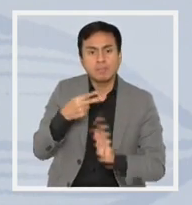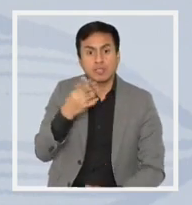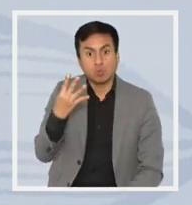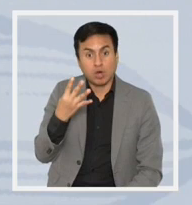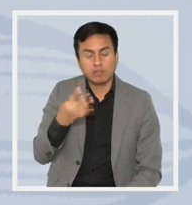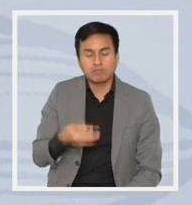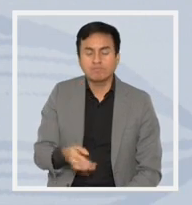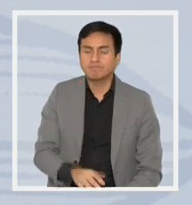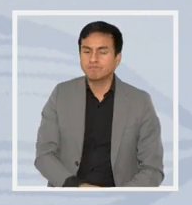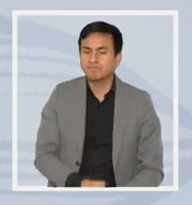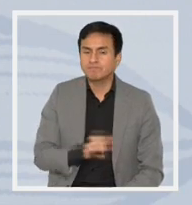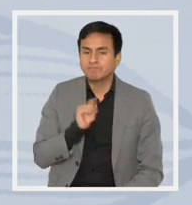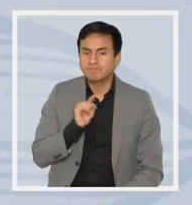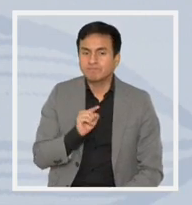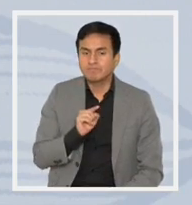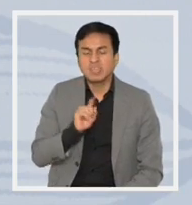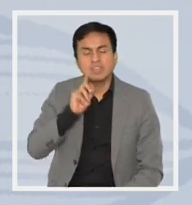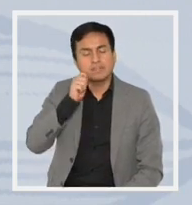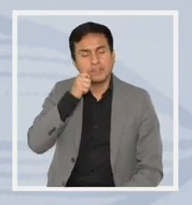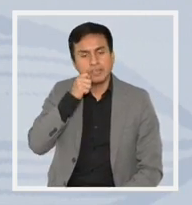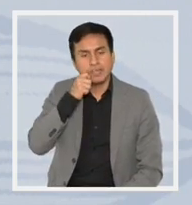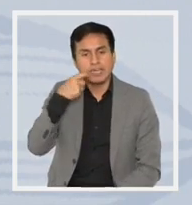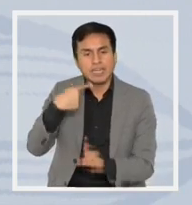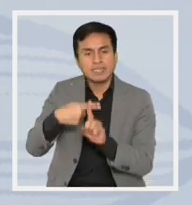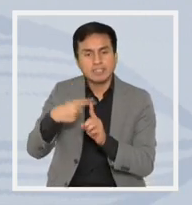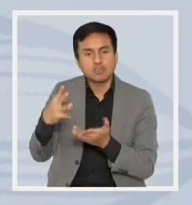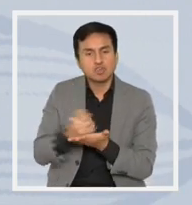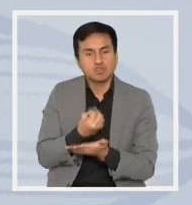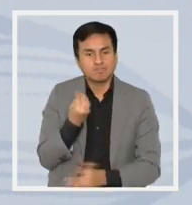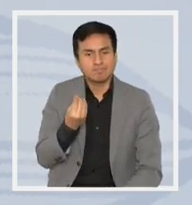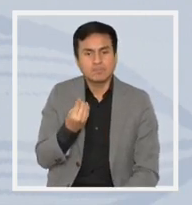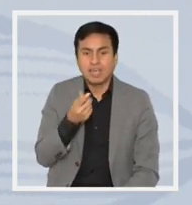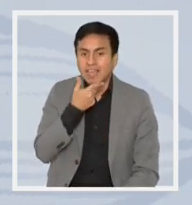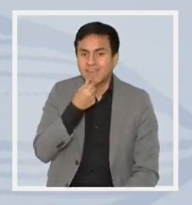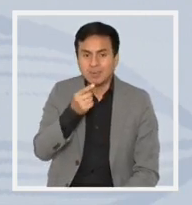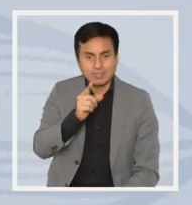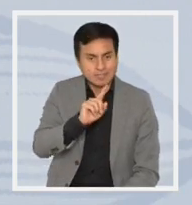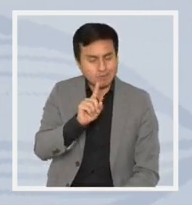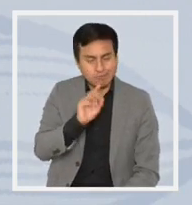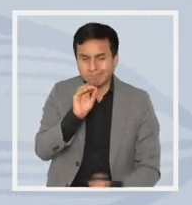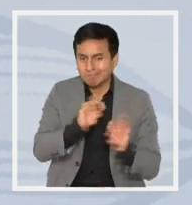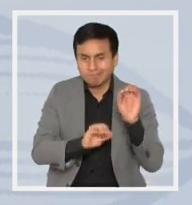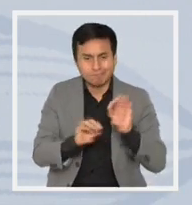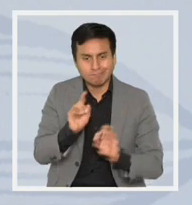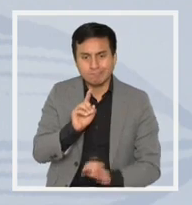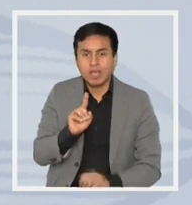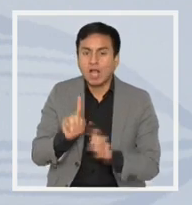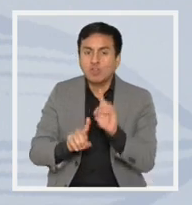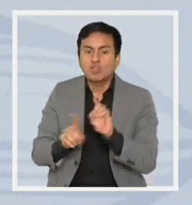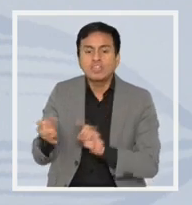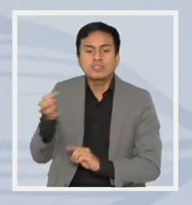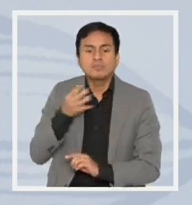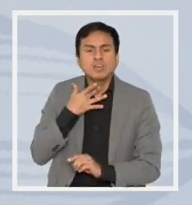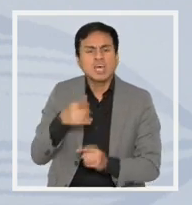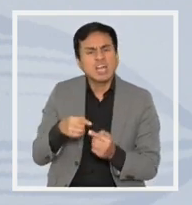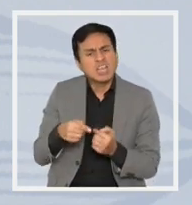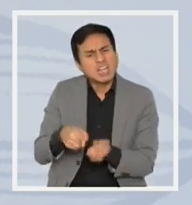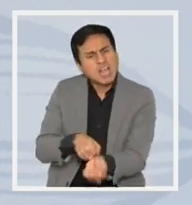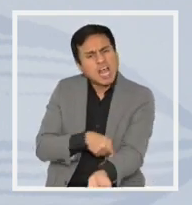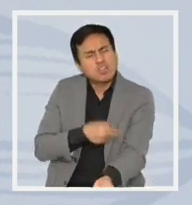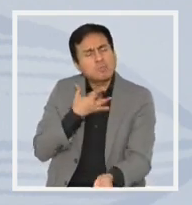2024 va a ser exitoso. No va a ser fácil. Y algunos podrán decir, ¿por qué tanto